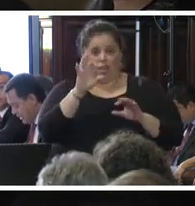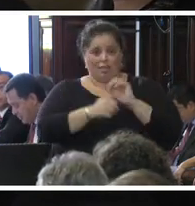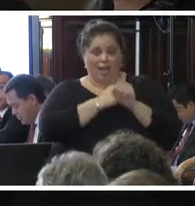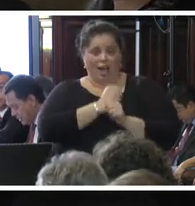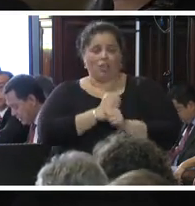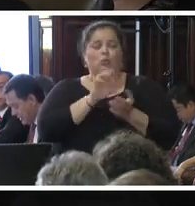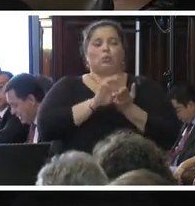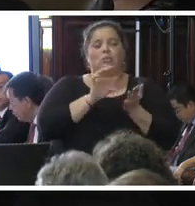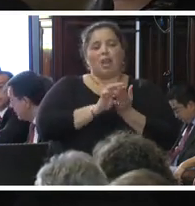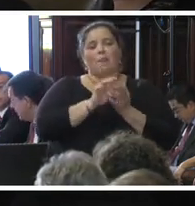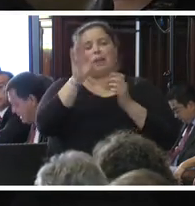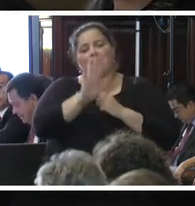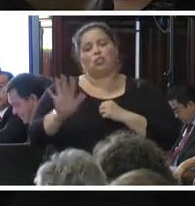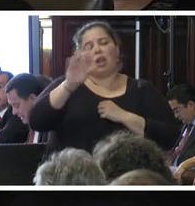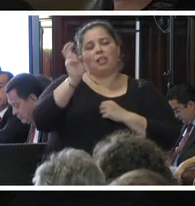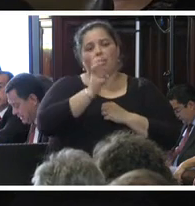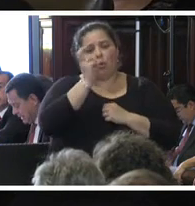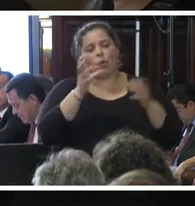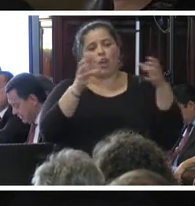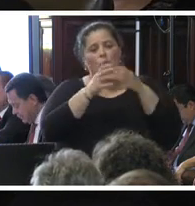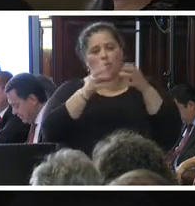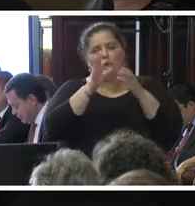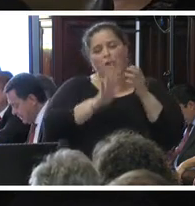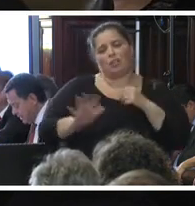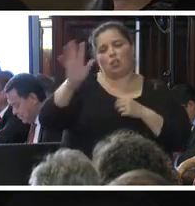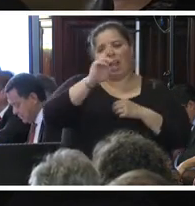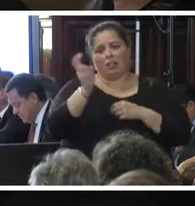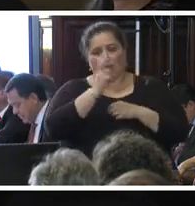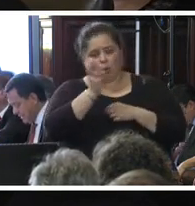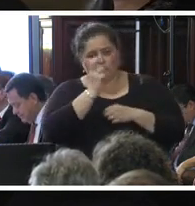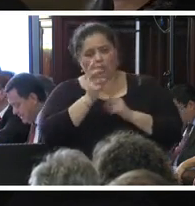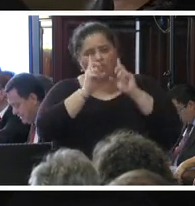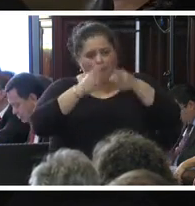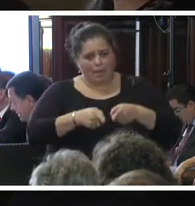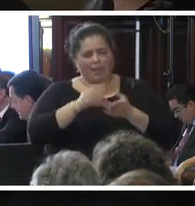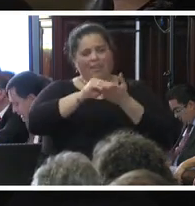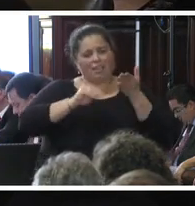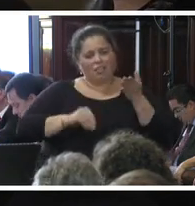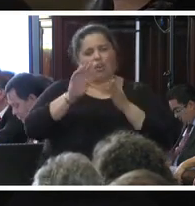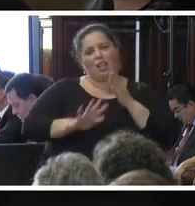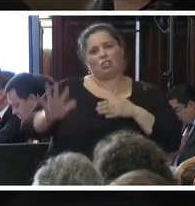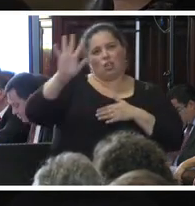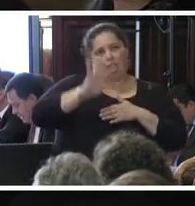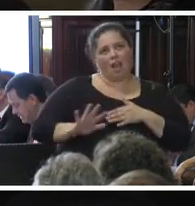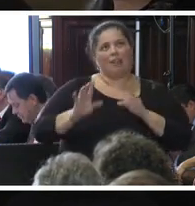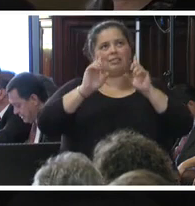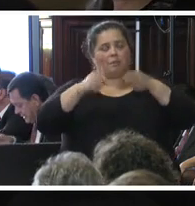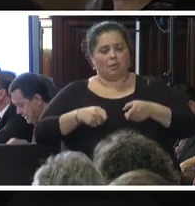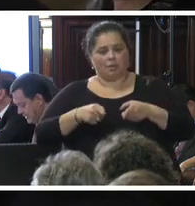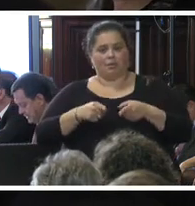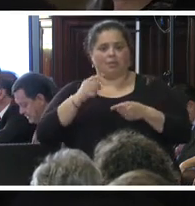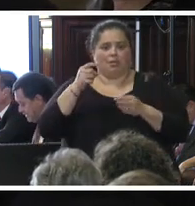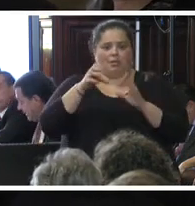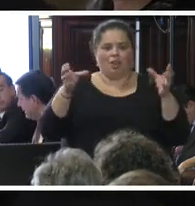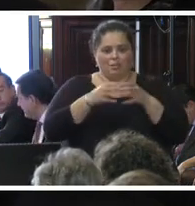búsqueda, una comisión nacional de búsqueda, mecanismos de intercambio de información y registros nacionales precisos. Se crean además comisiones locales de búsqueda